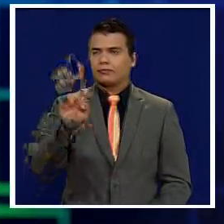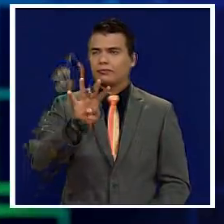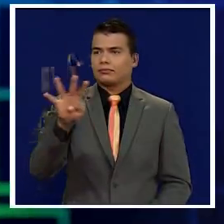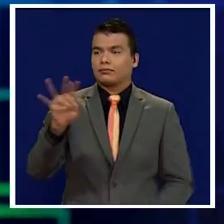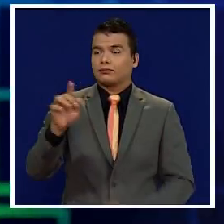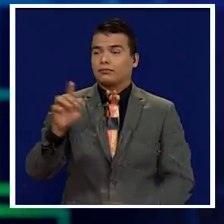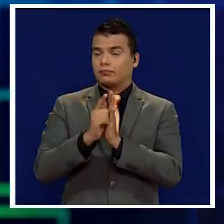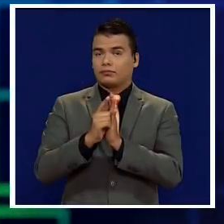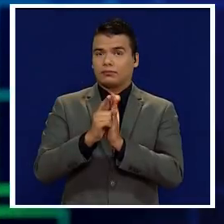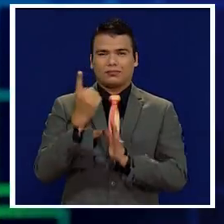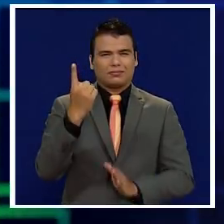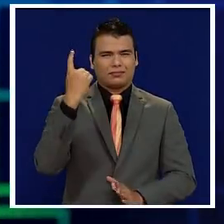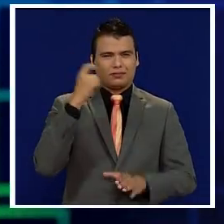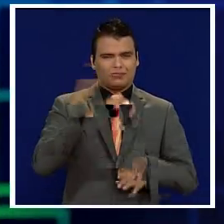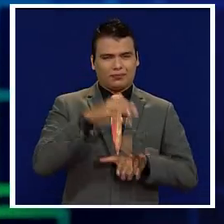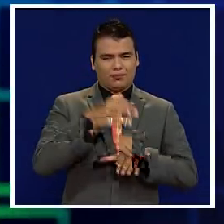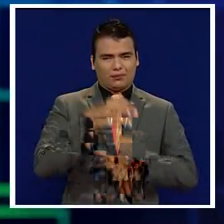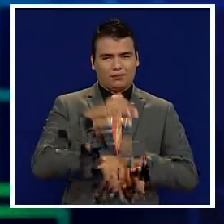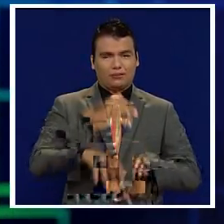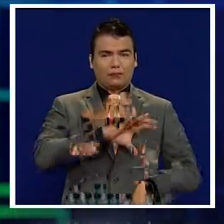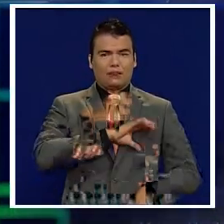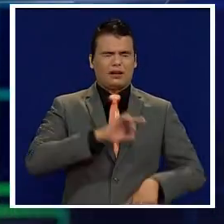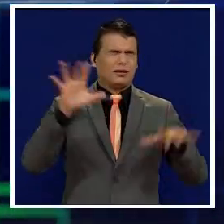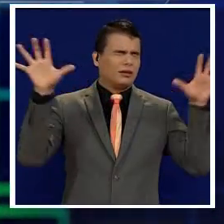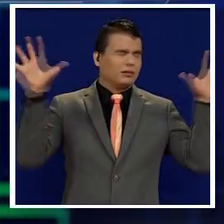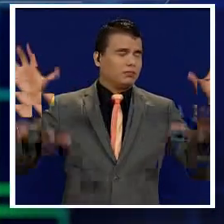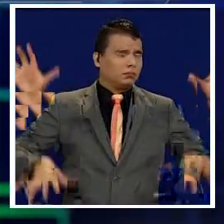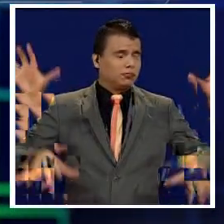6:44 PM. La tarde anterior en Cali se desató un fuerte